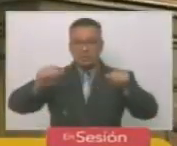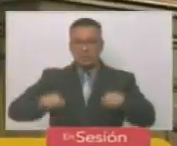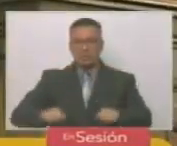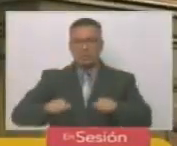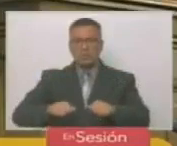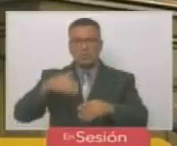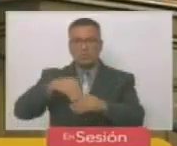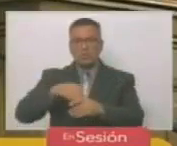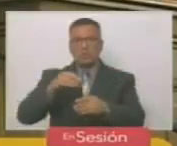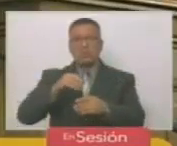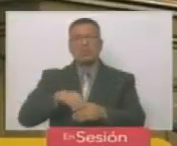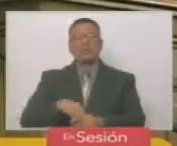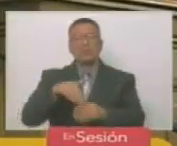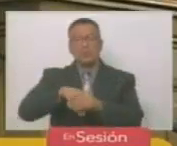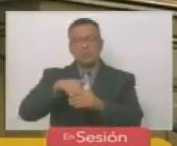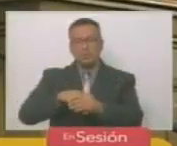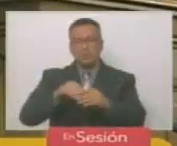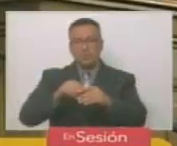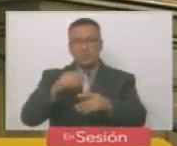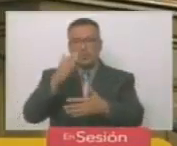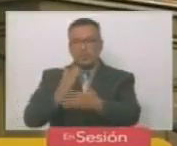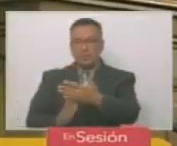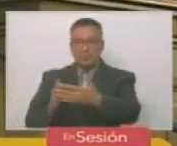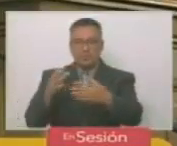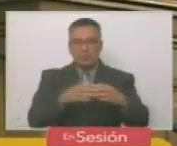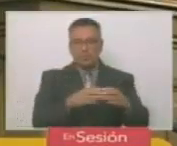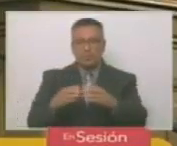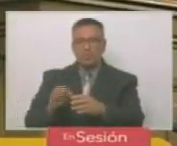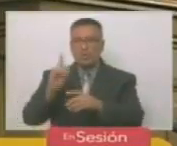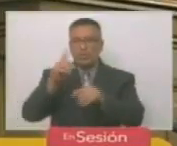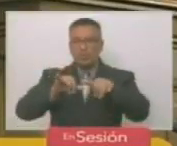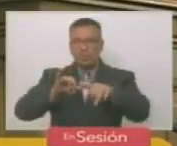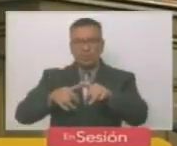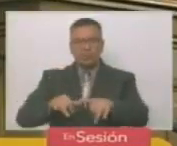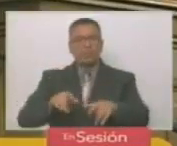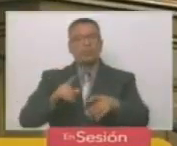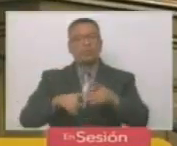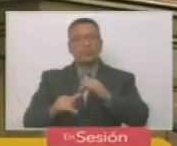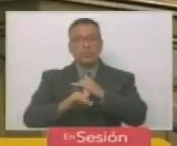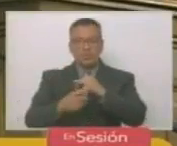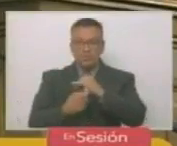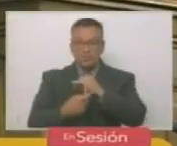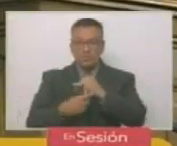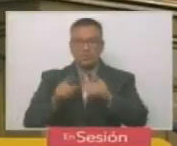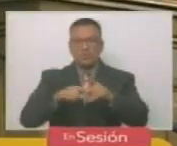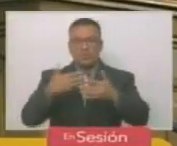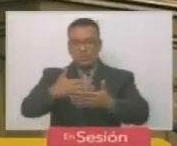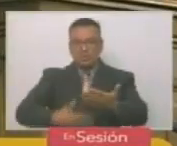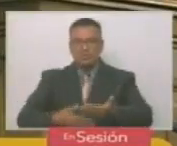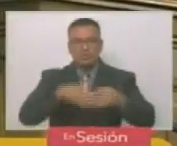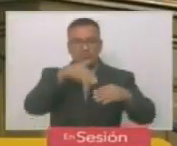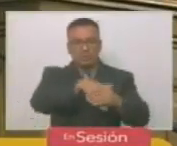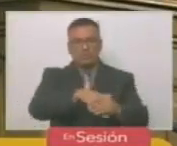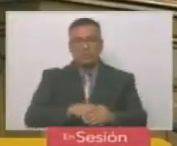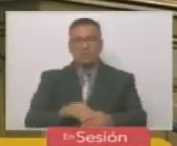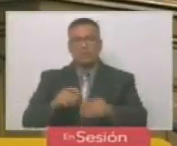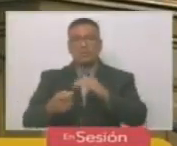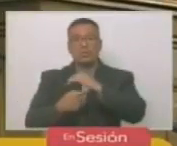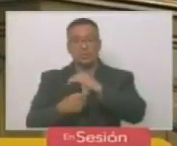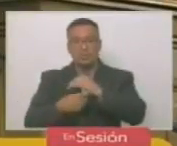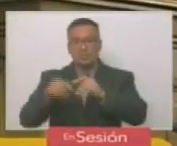archivo mixto, el cual comprenderá uno digital y automatizado y otro físico. El archivo digital